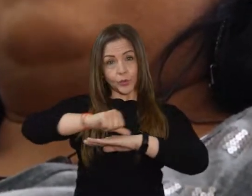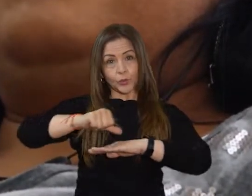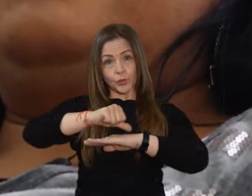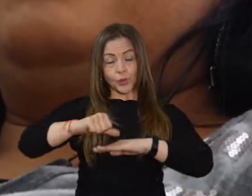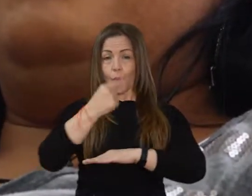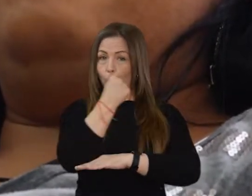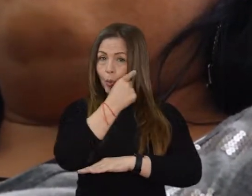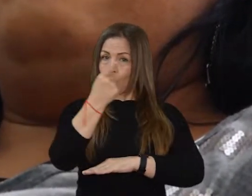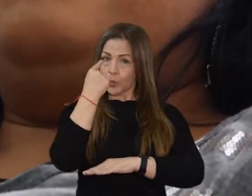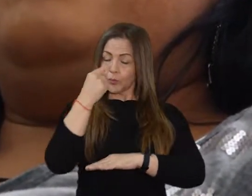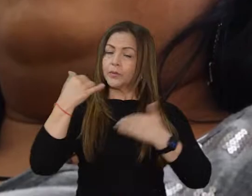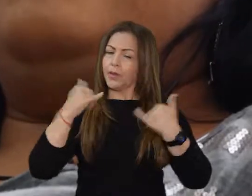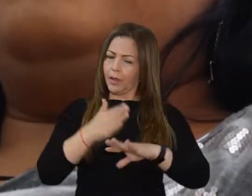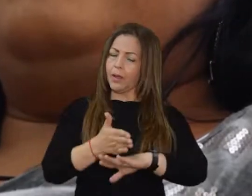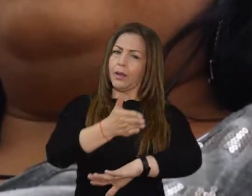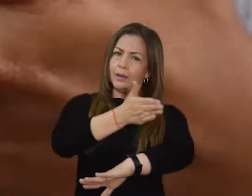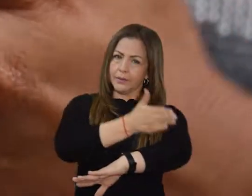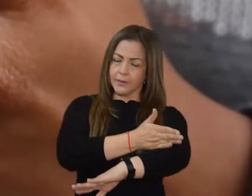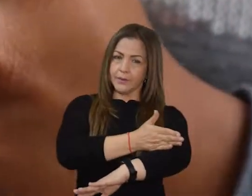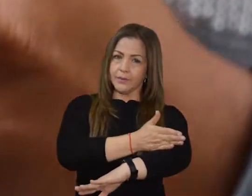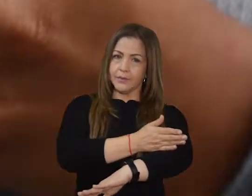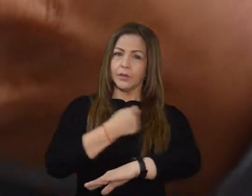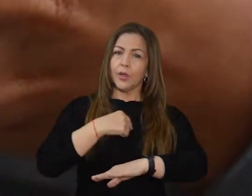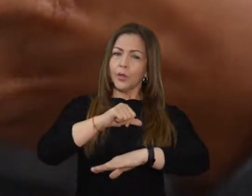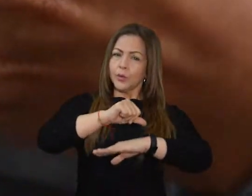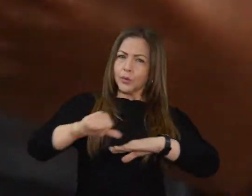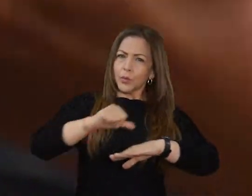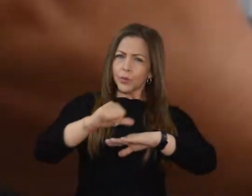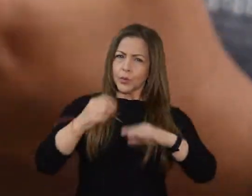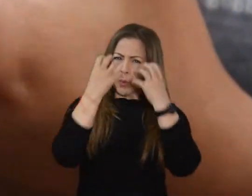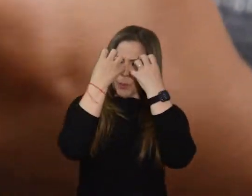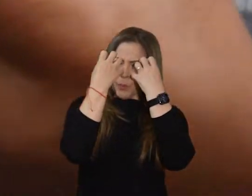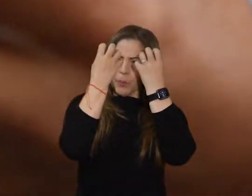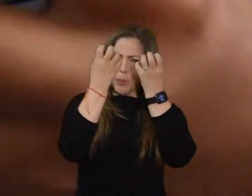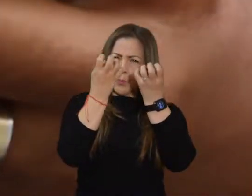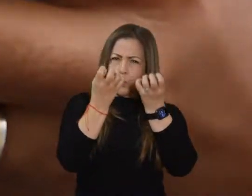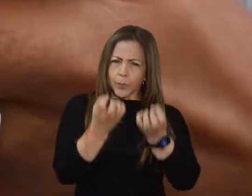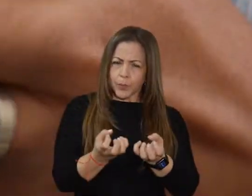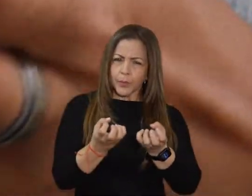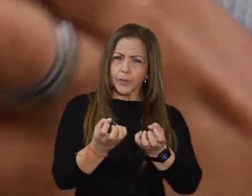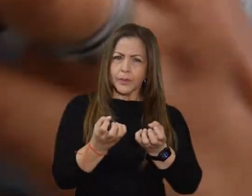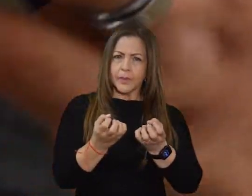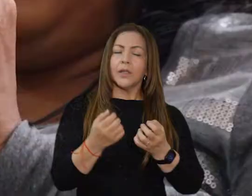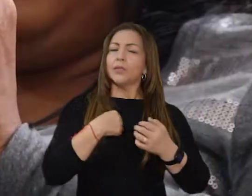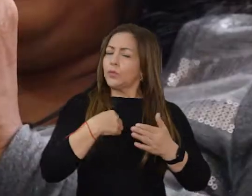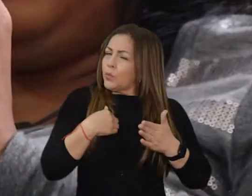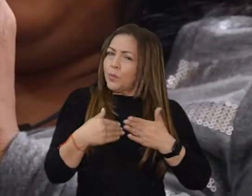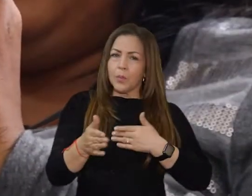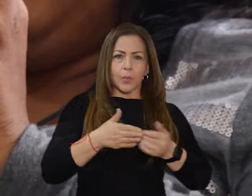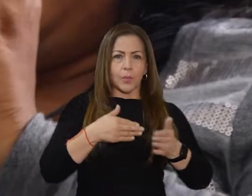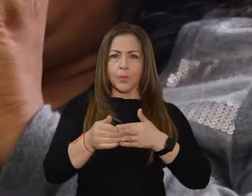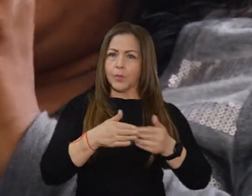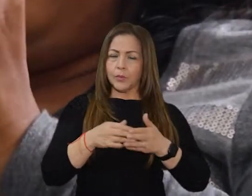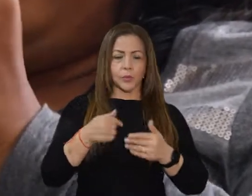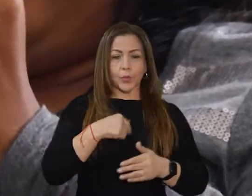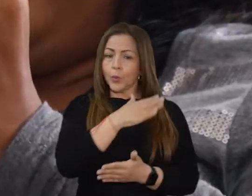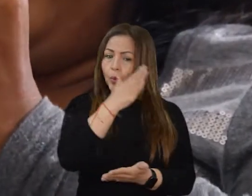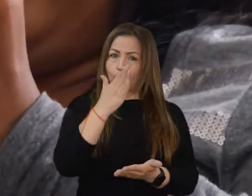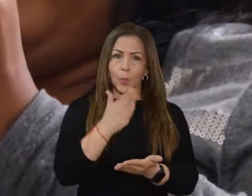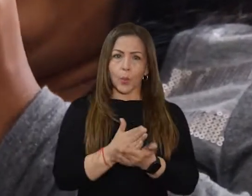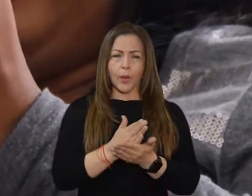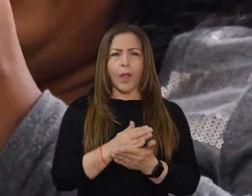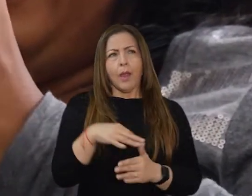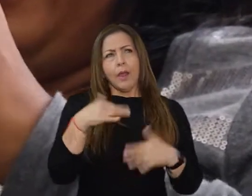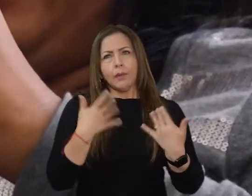operaciones, todas en mis ojos. Por lo tanto, cuando me operaban, me tapaban totalmente los ojos. Y aún así nunca fue